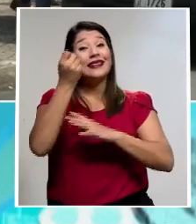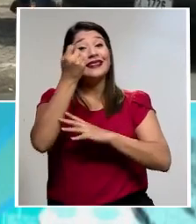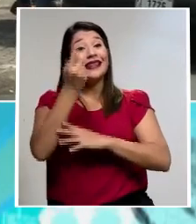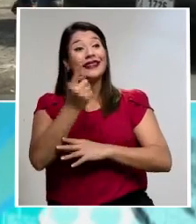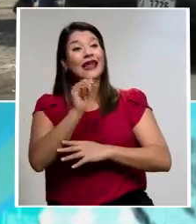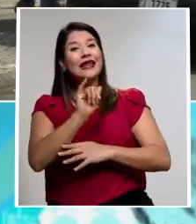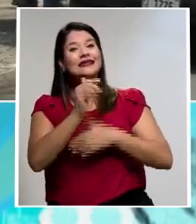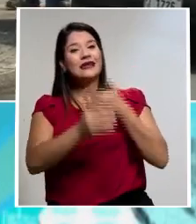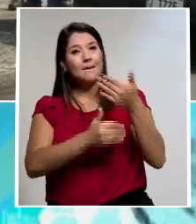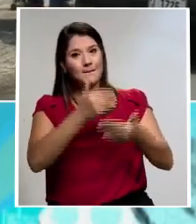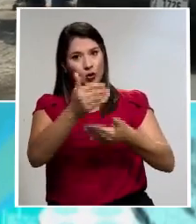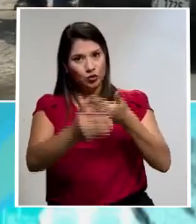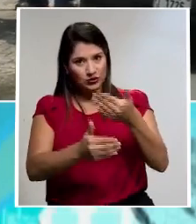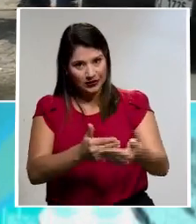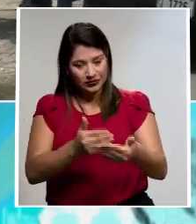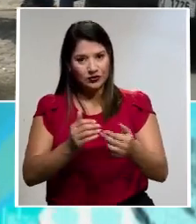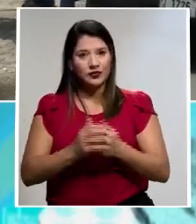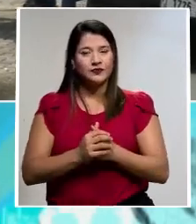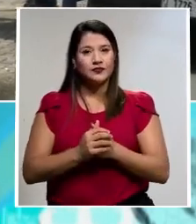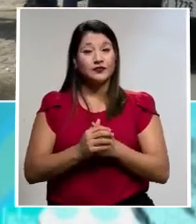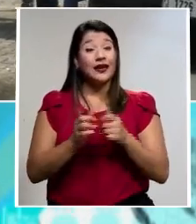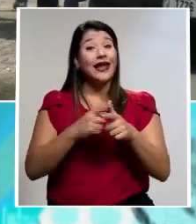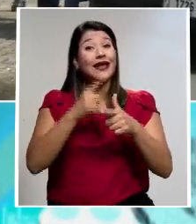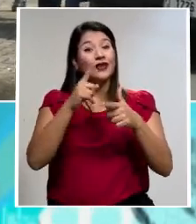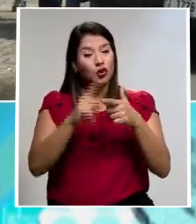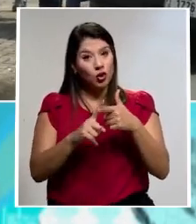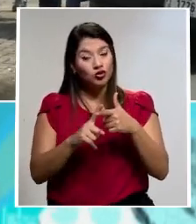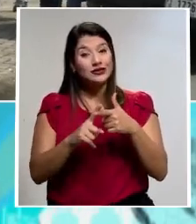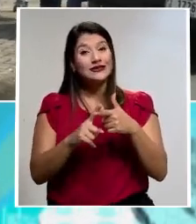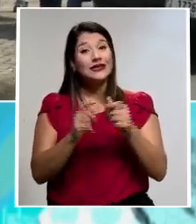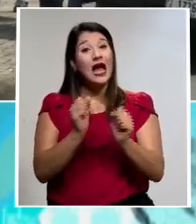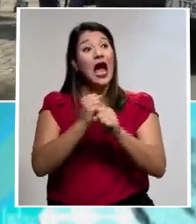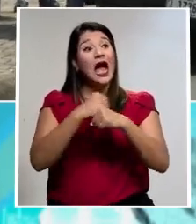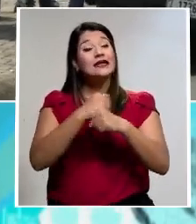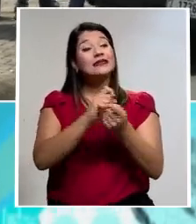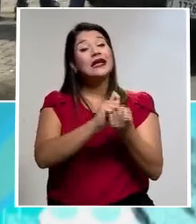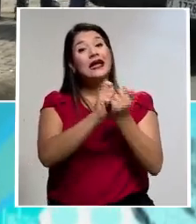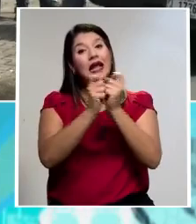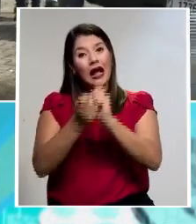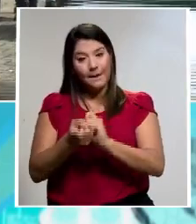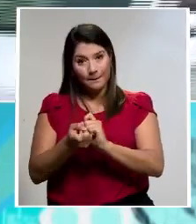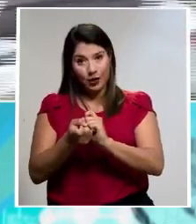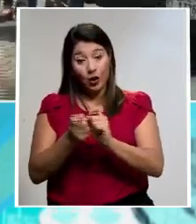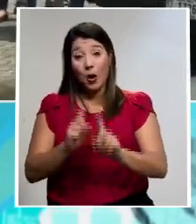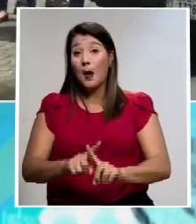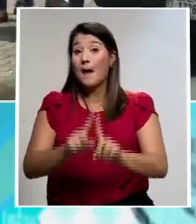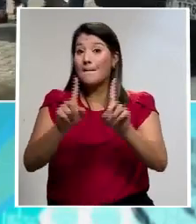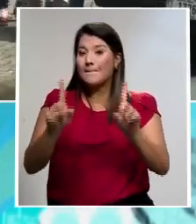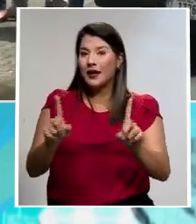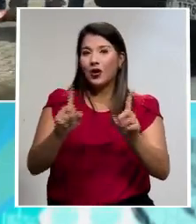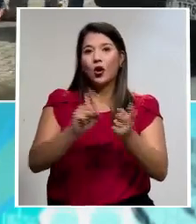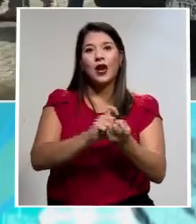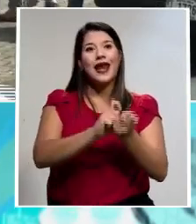en el que usted nos hacía referencia. Se da una modificación, pero usted me lo decía ahora, la modificación no viene del juez del día de